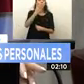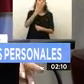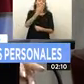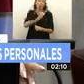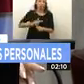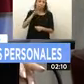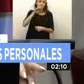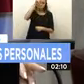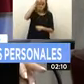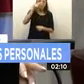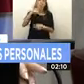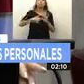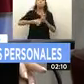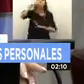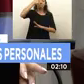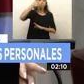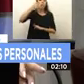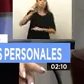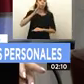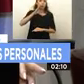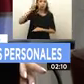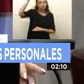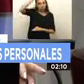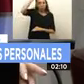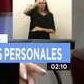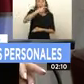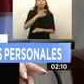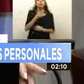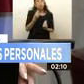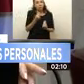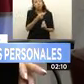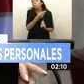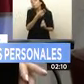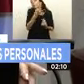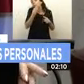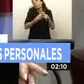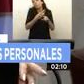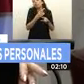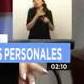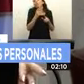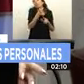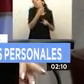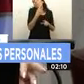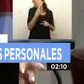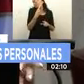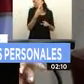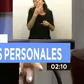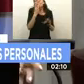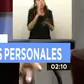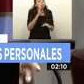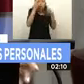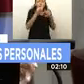en Estados Unidos se debe fundamentalmente apelando a la falta de trabajo de la del Estados Unidos